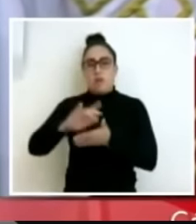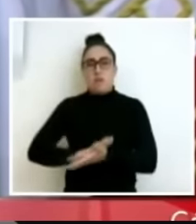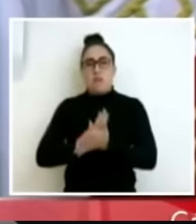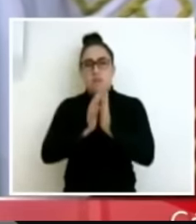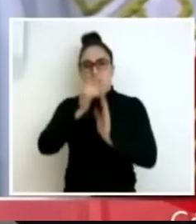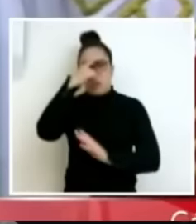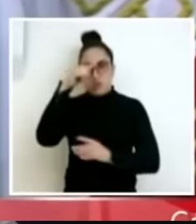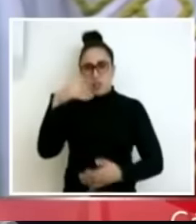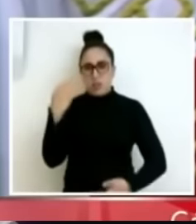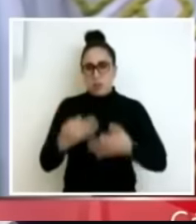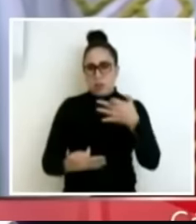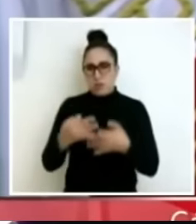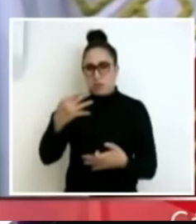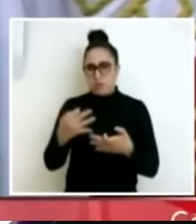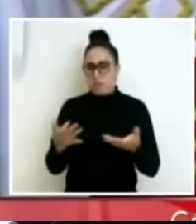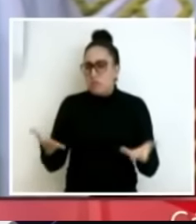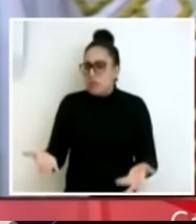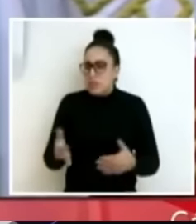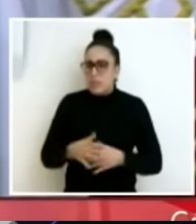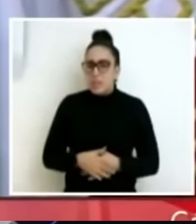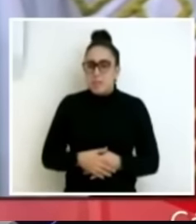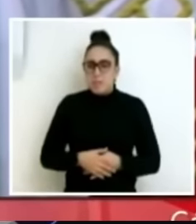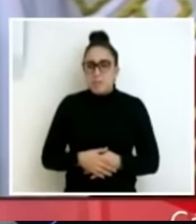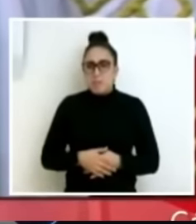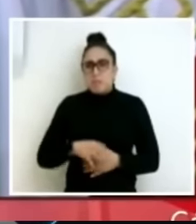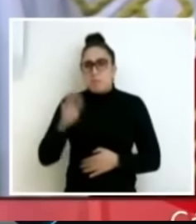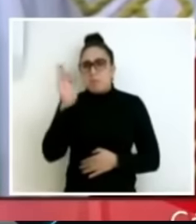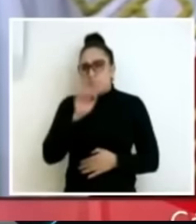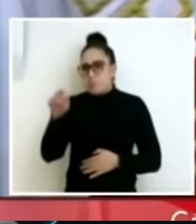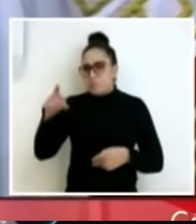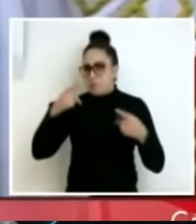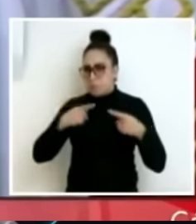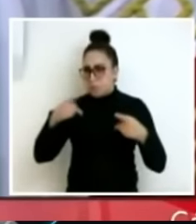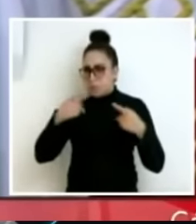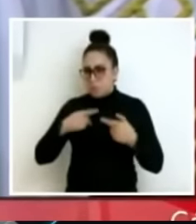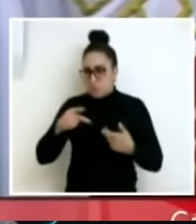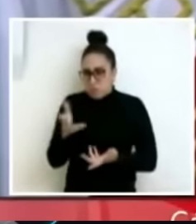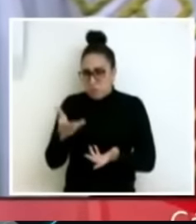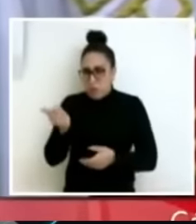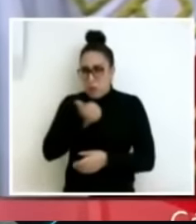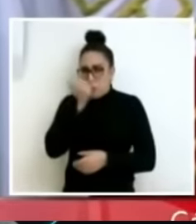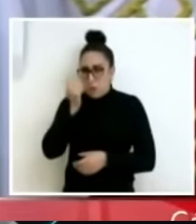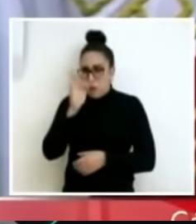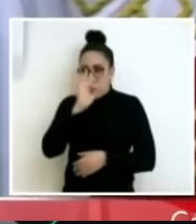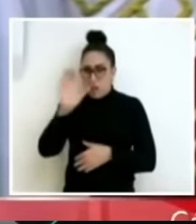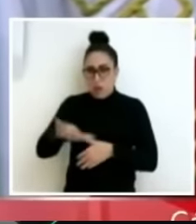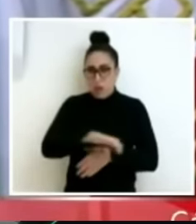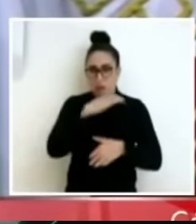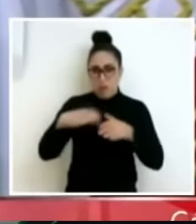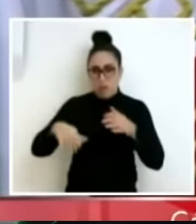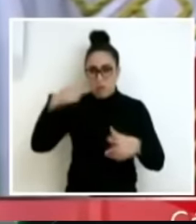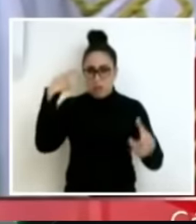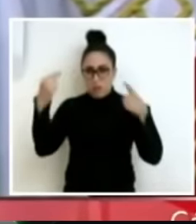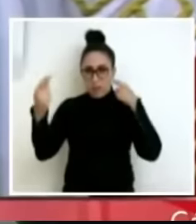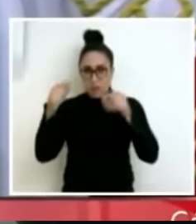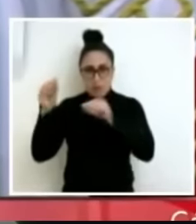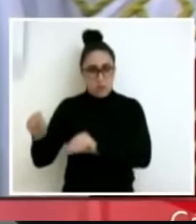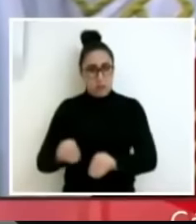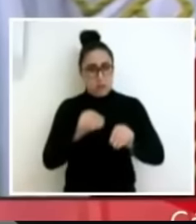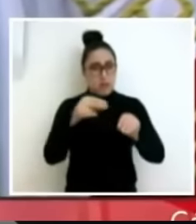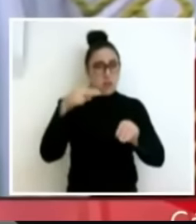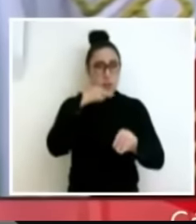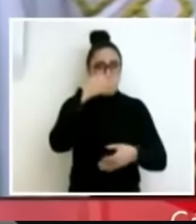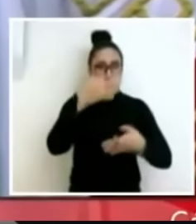pues, francamente, a mucha honra, porque esos jóvenes van a tener más oportunidad